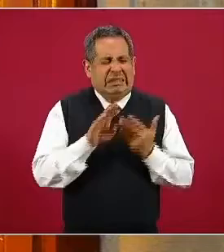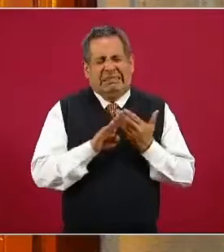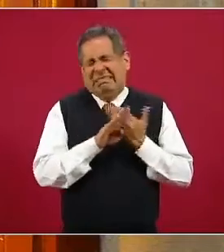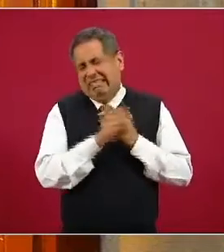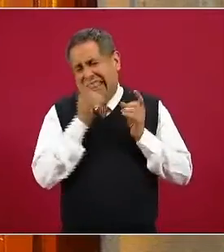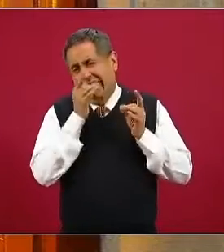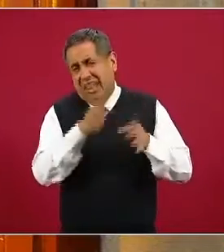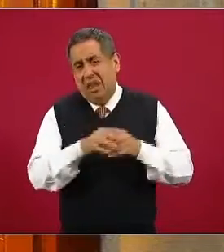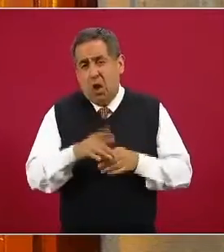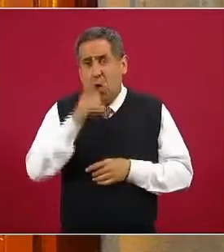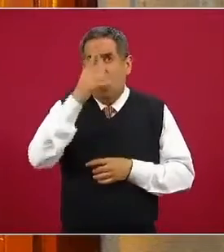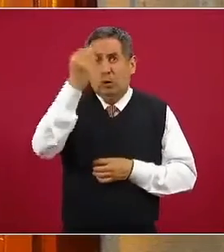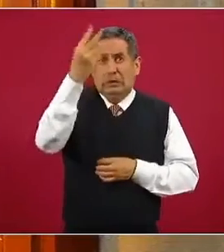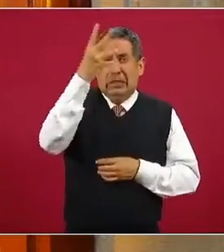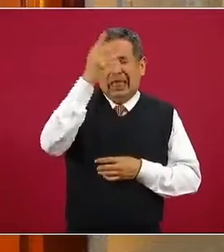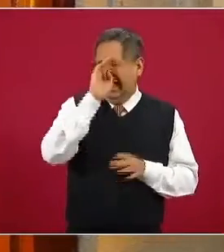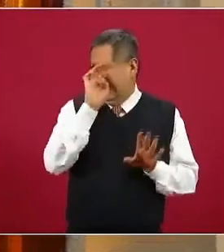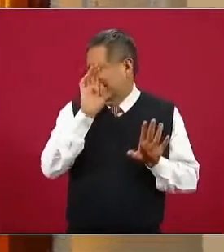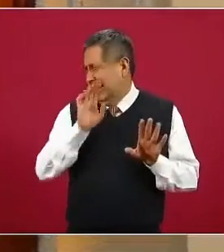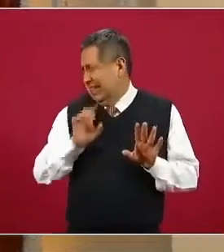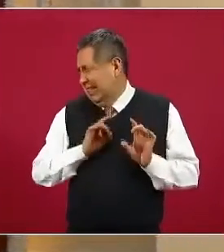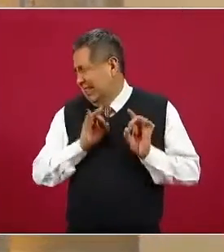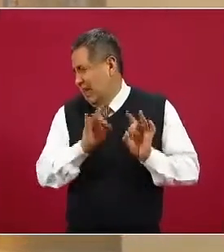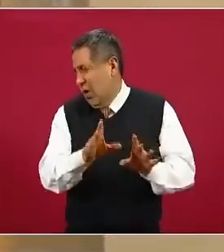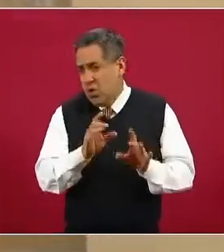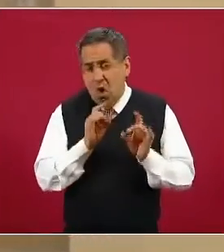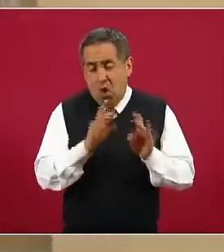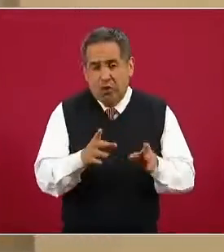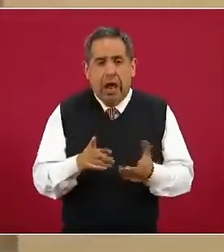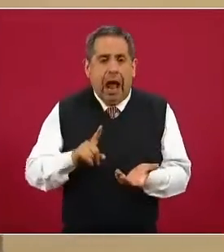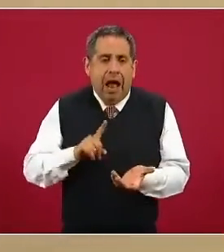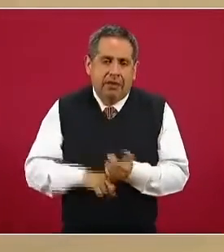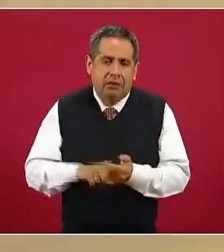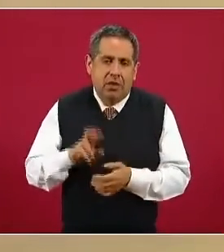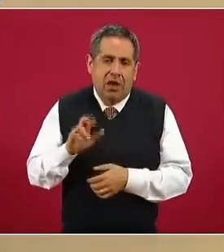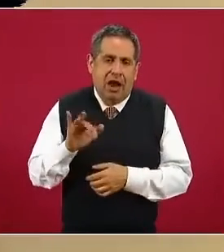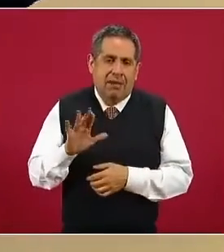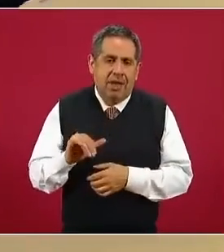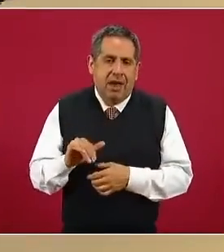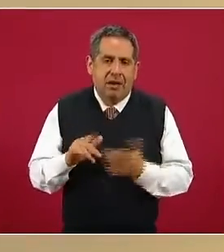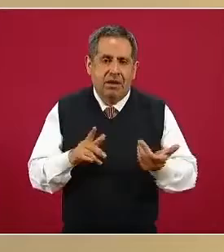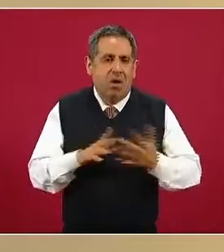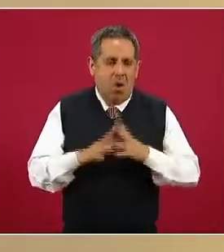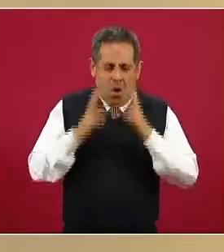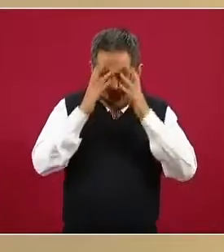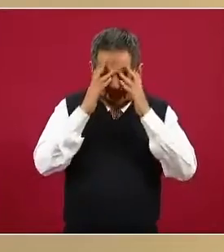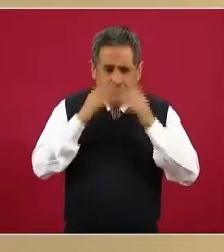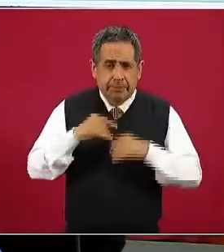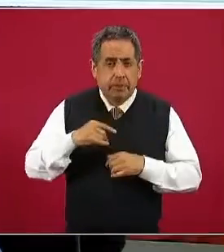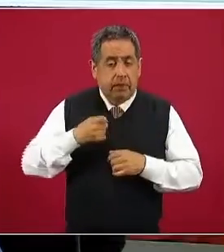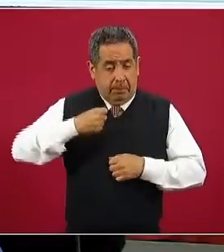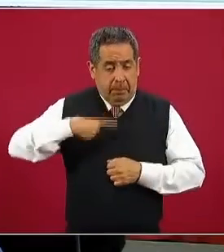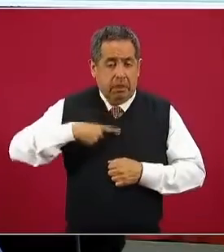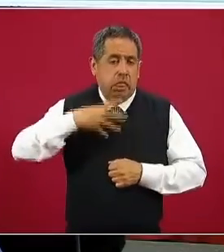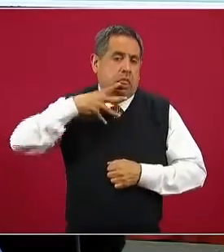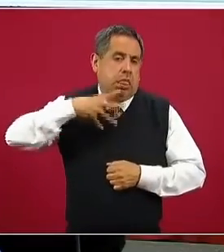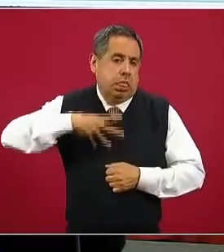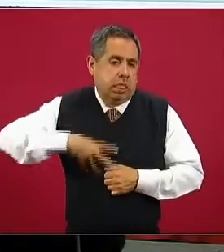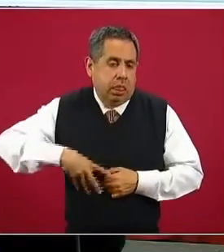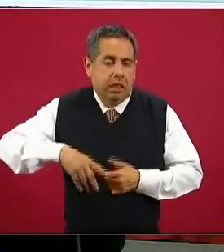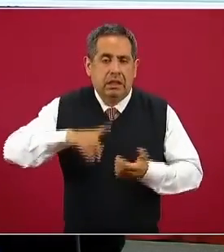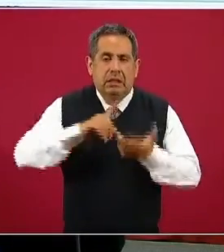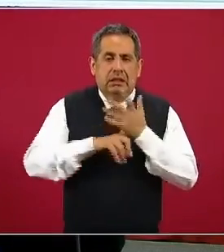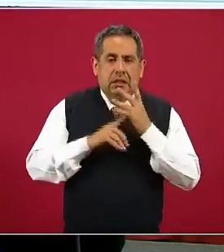fotofobia, fobia a la luz, parálisis, escurrimiento salival, deshidratación,